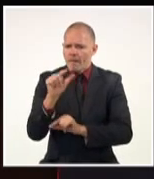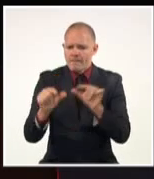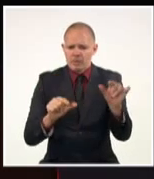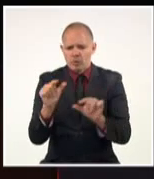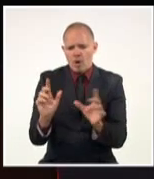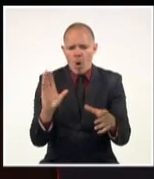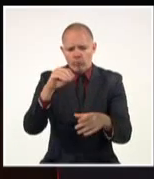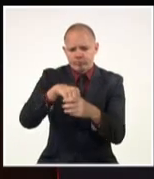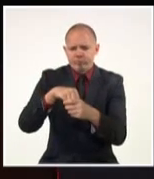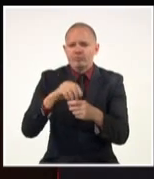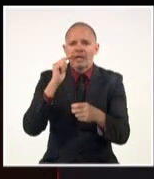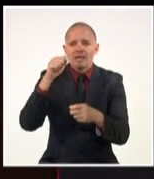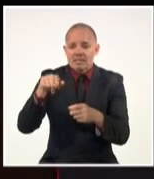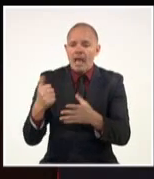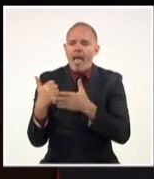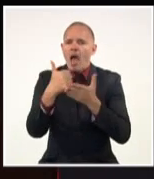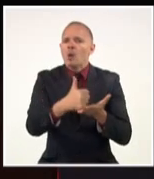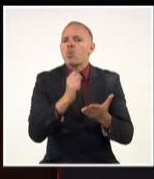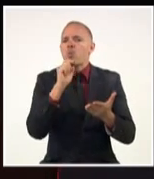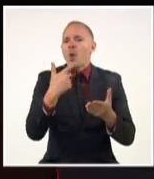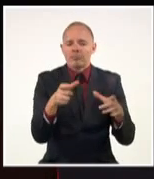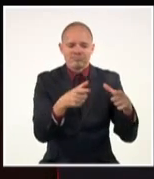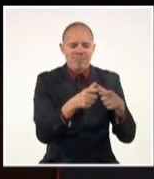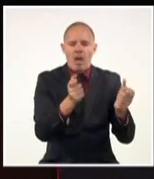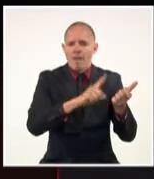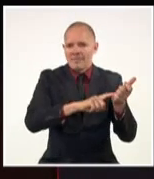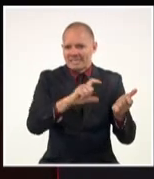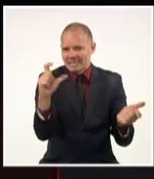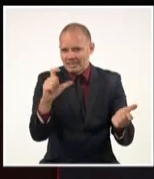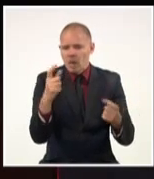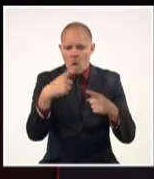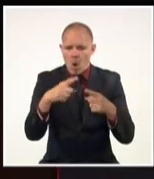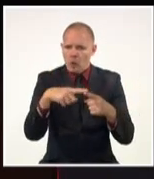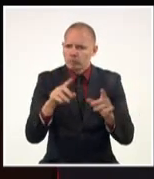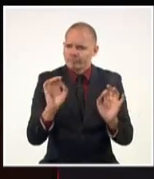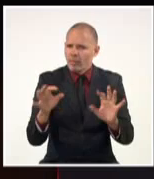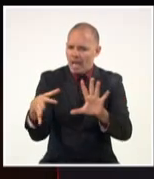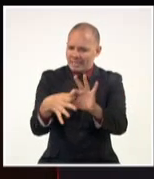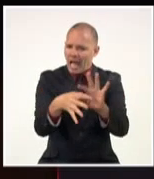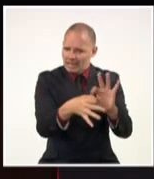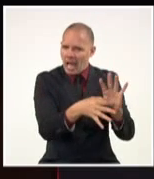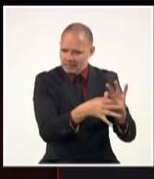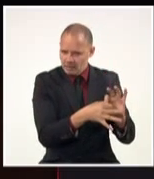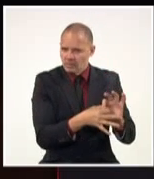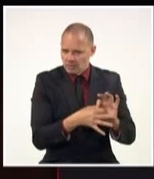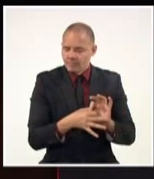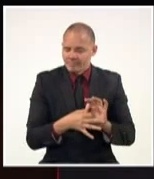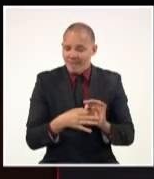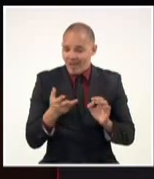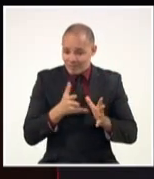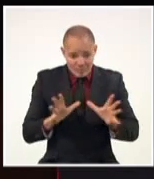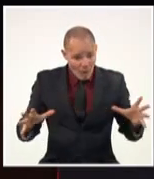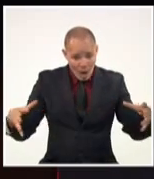del Partido Comunista de Cuba y en torno a él. Esta es la revolución,